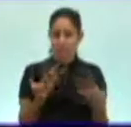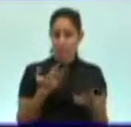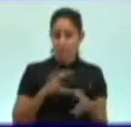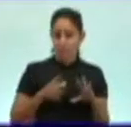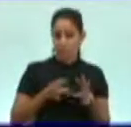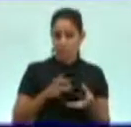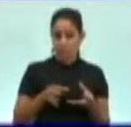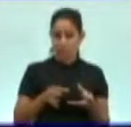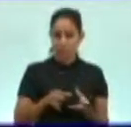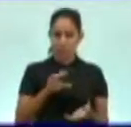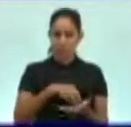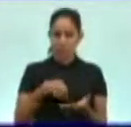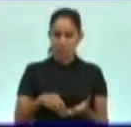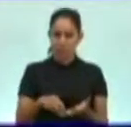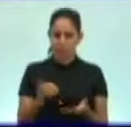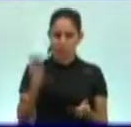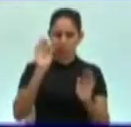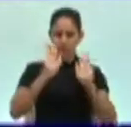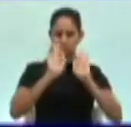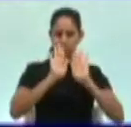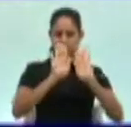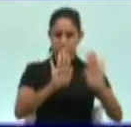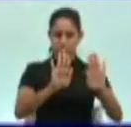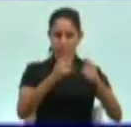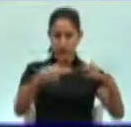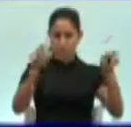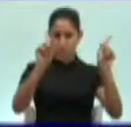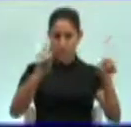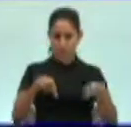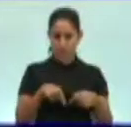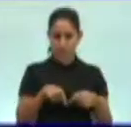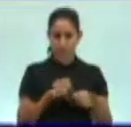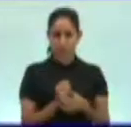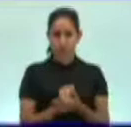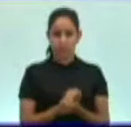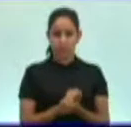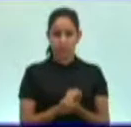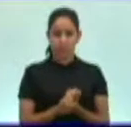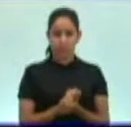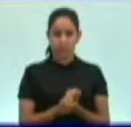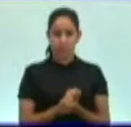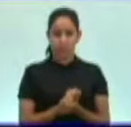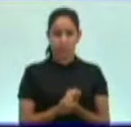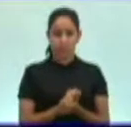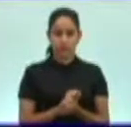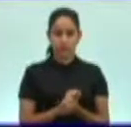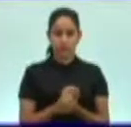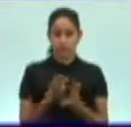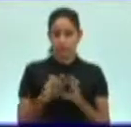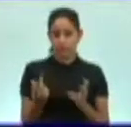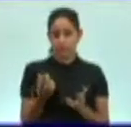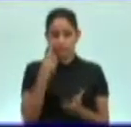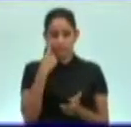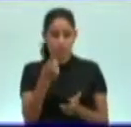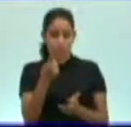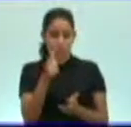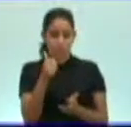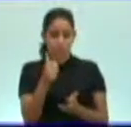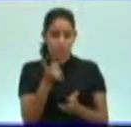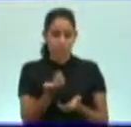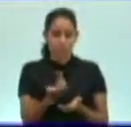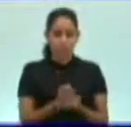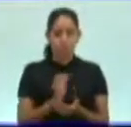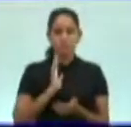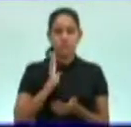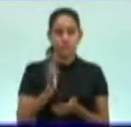está colocado el escudo, es la manera posible, es la manera indicada para que sea colocado